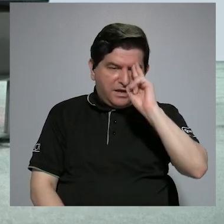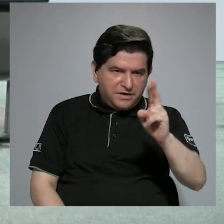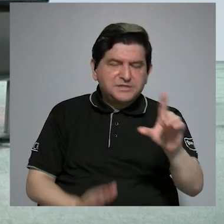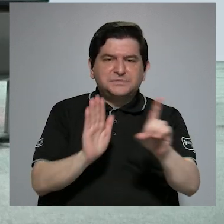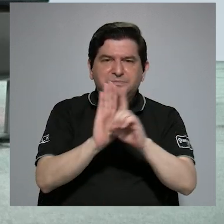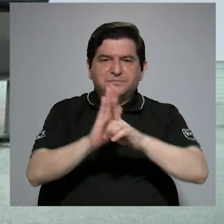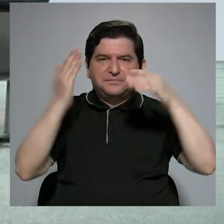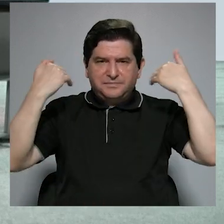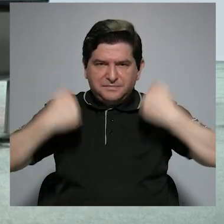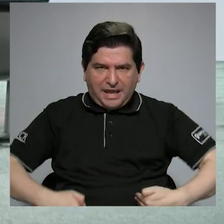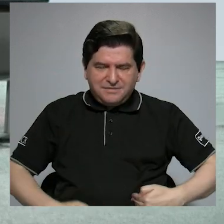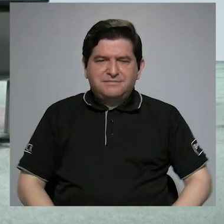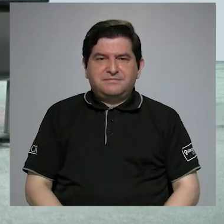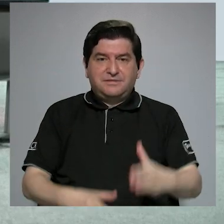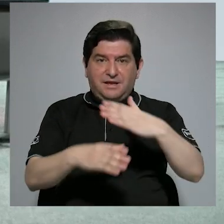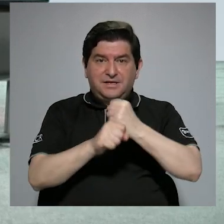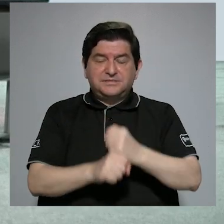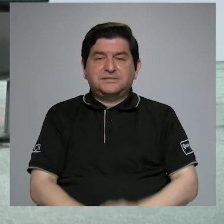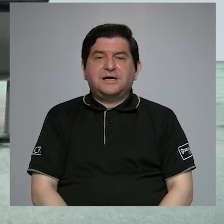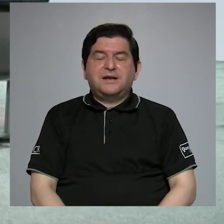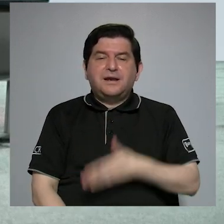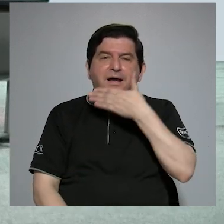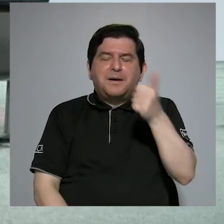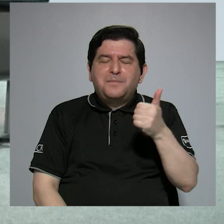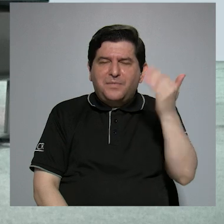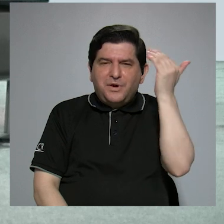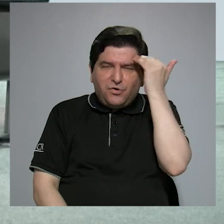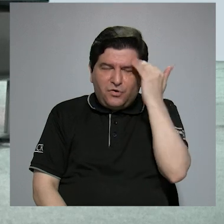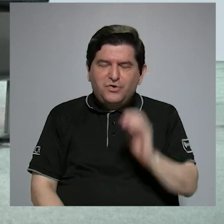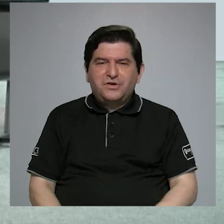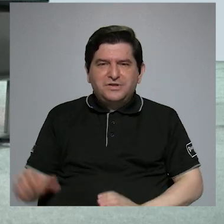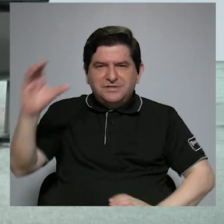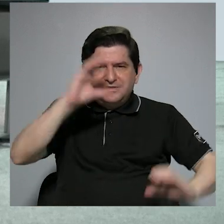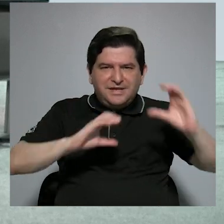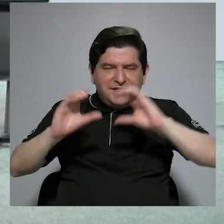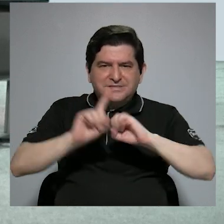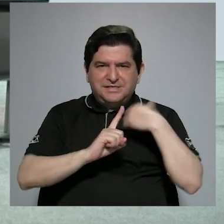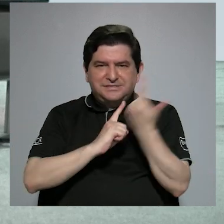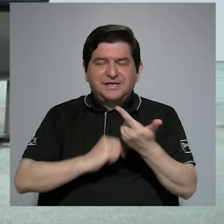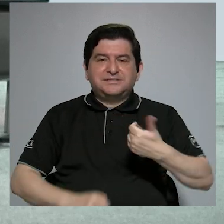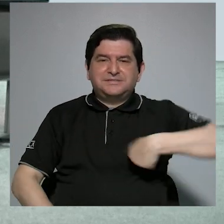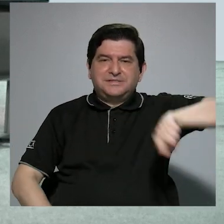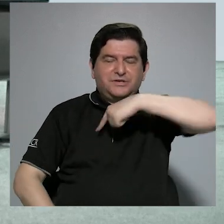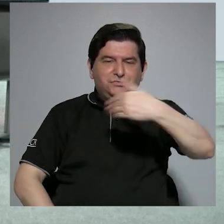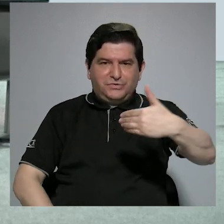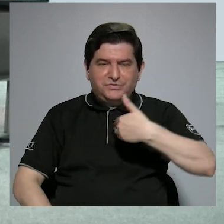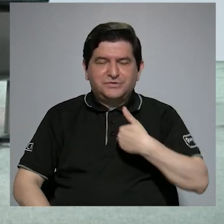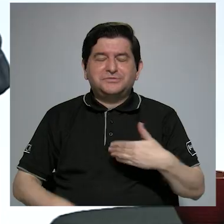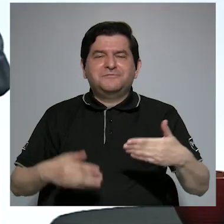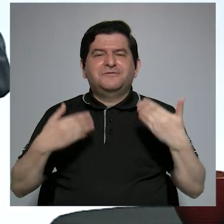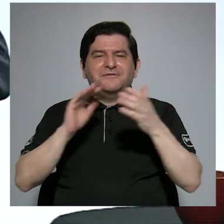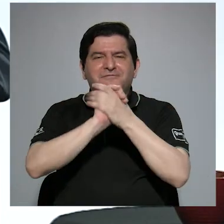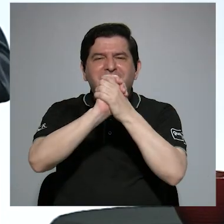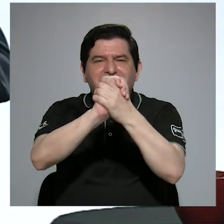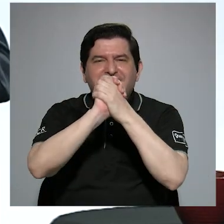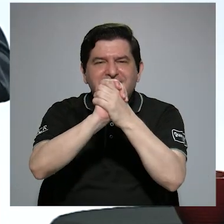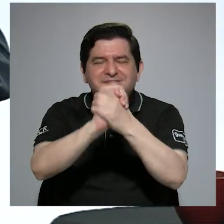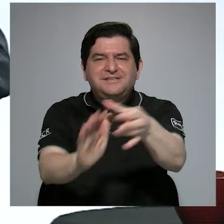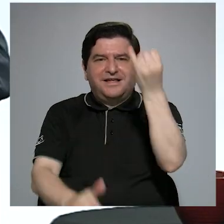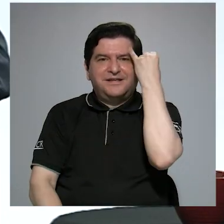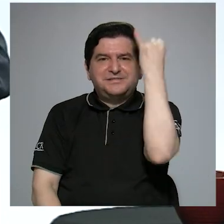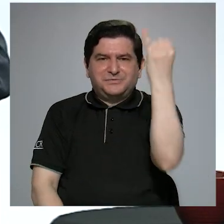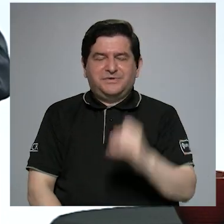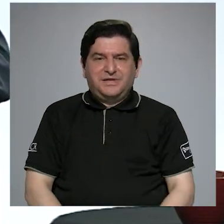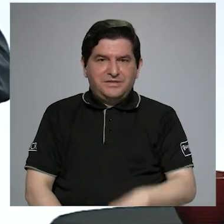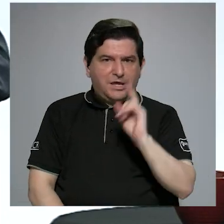es respetuosa de los derechos humanos, y lo hacemos con el mejor conocimiento en ciencias sociales que tenemos a disposición. Muchísimas felicidades por